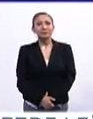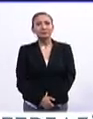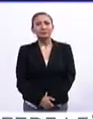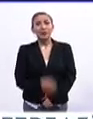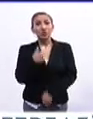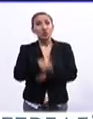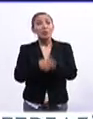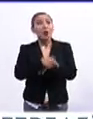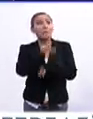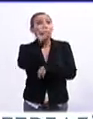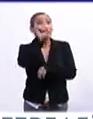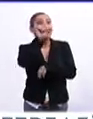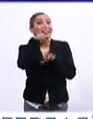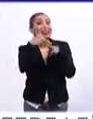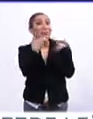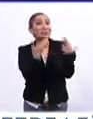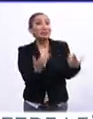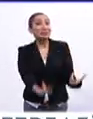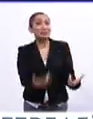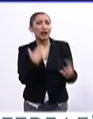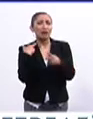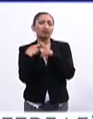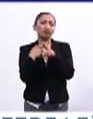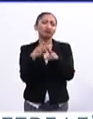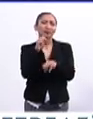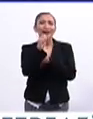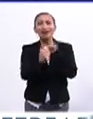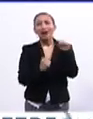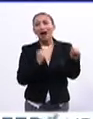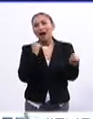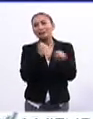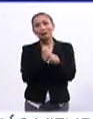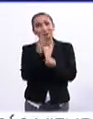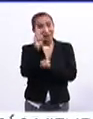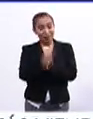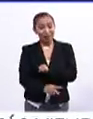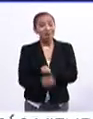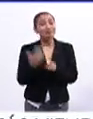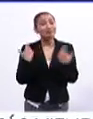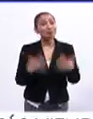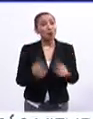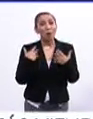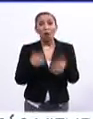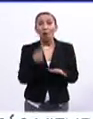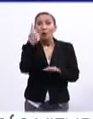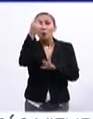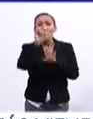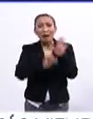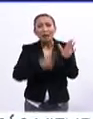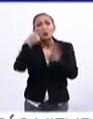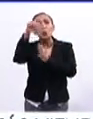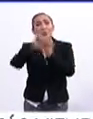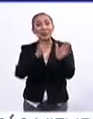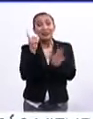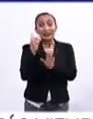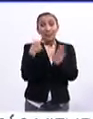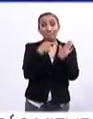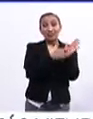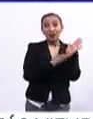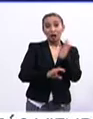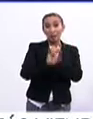Es el número 20. Cumplimos 20 años, por increíble que parezca, de salir cada mes, desde diciembre